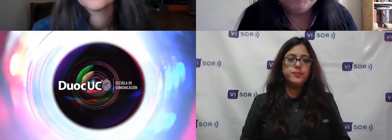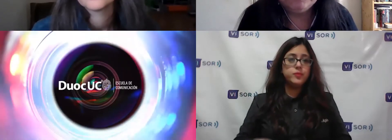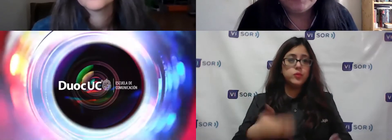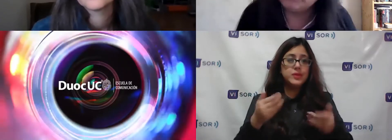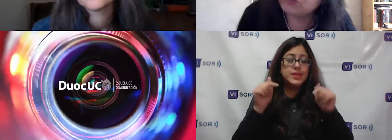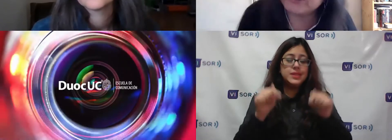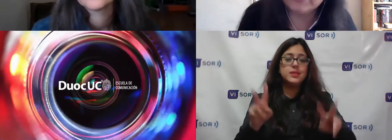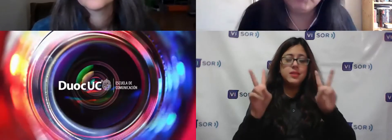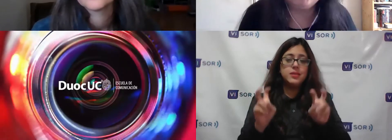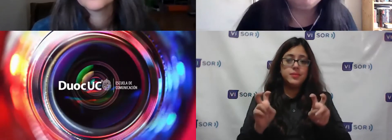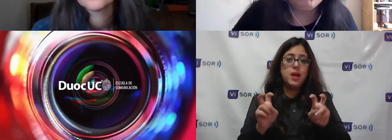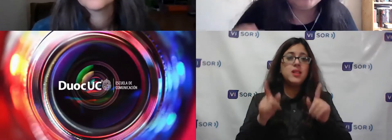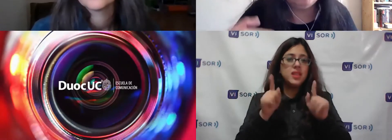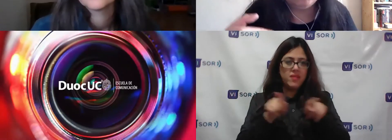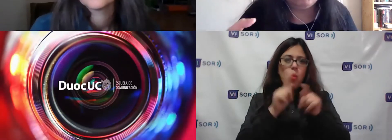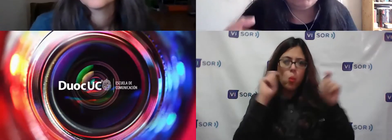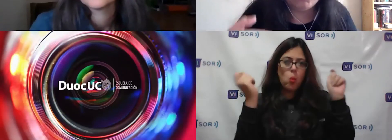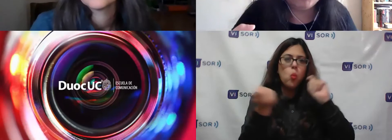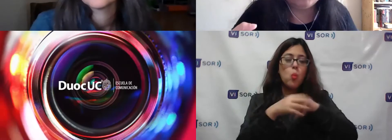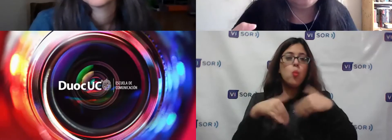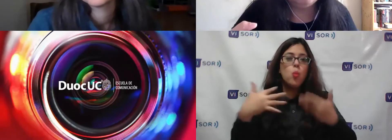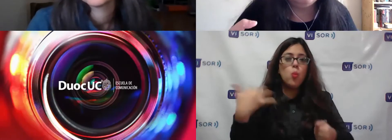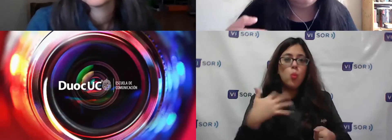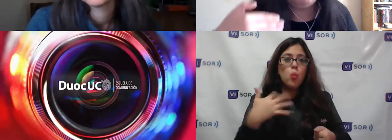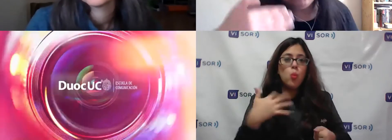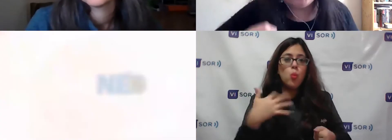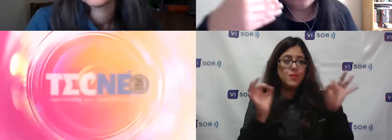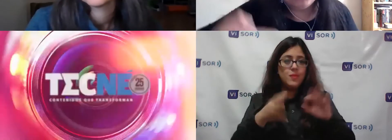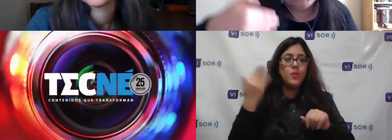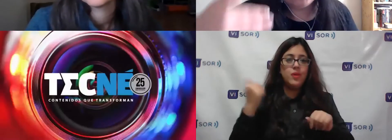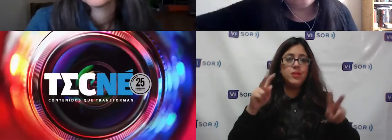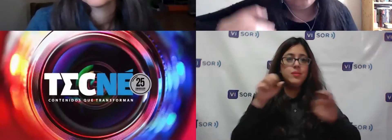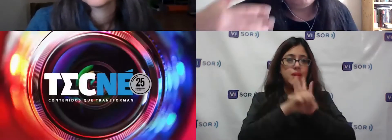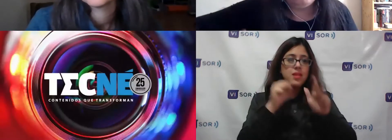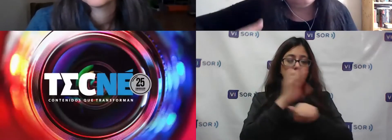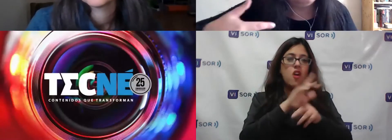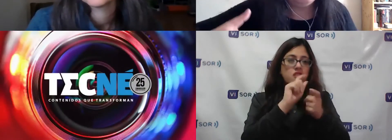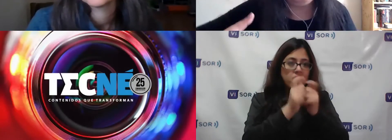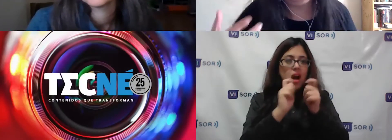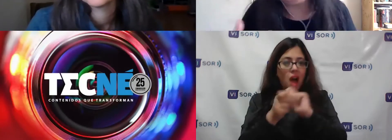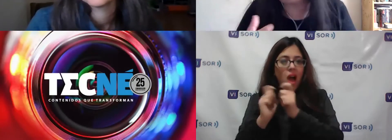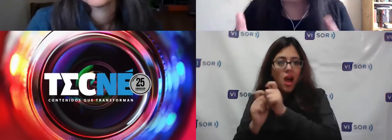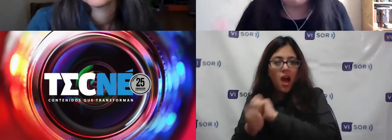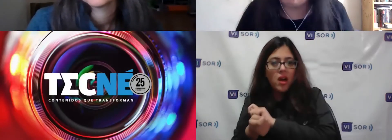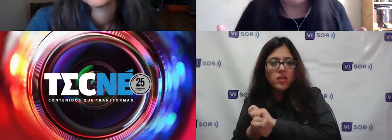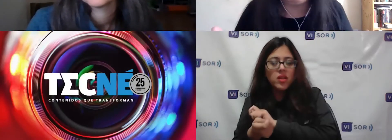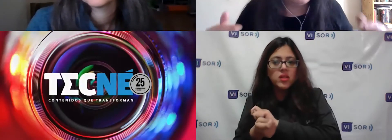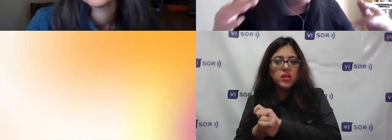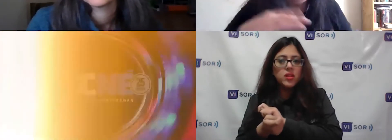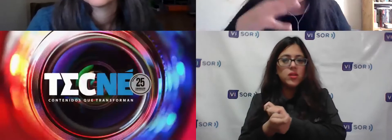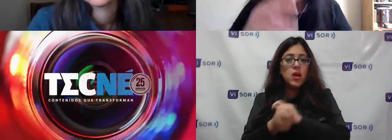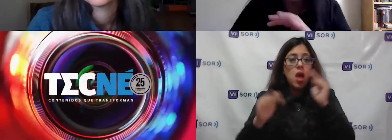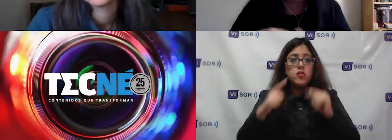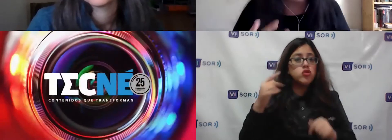hay que escucharse por eso es importante lo que hablamos antes las películas son dinámicas son cuerpos es como nosotros nos damos cuenta pero